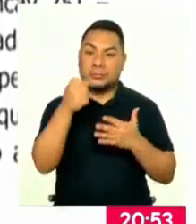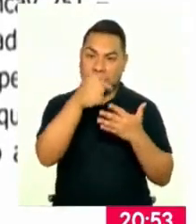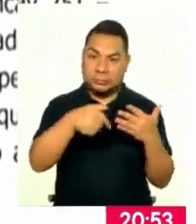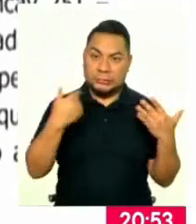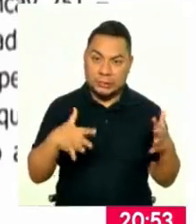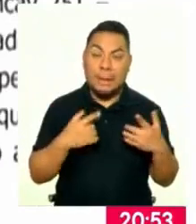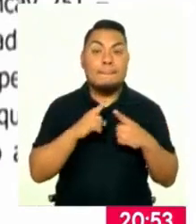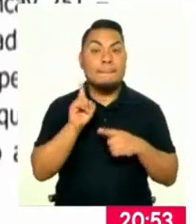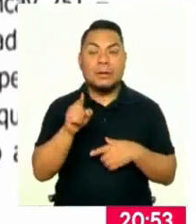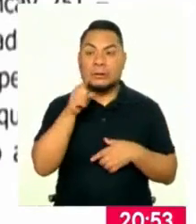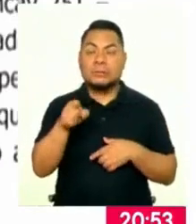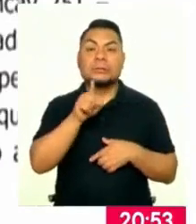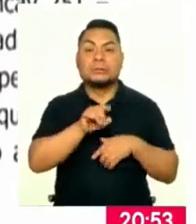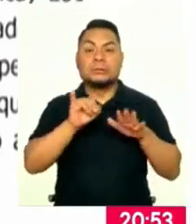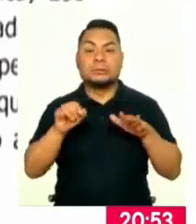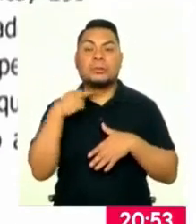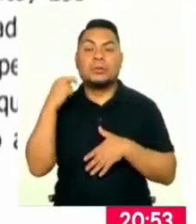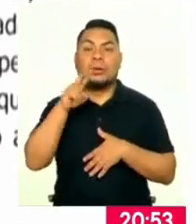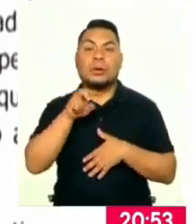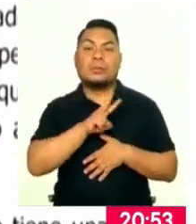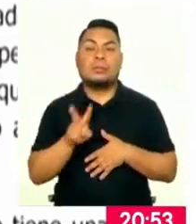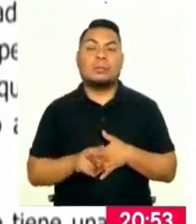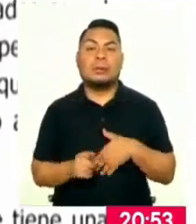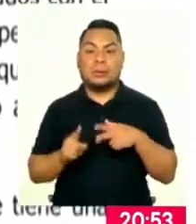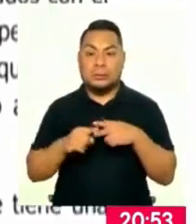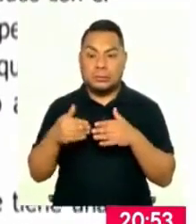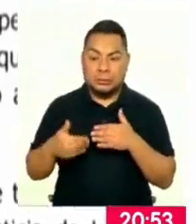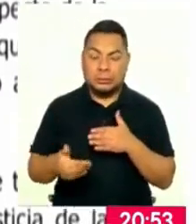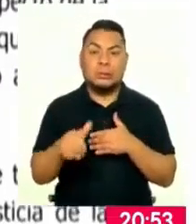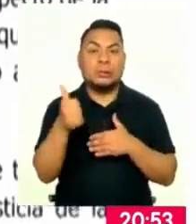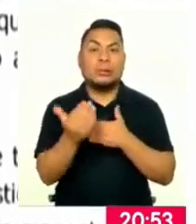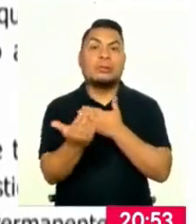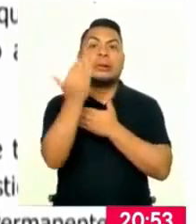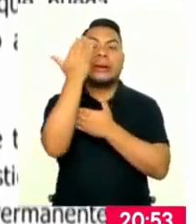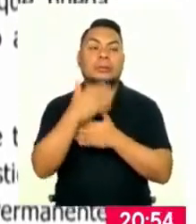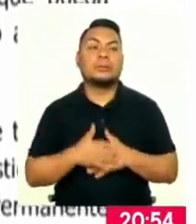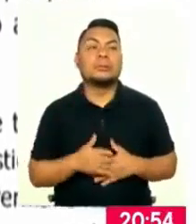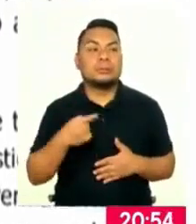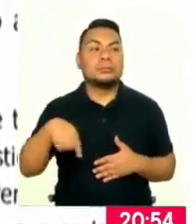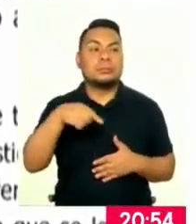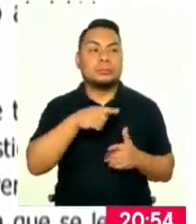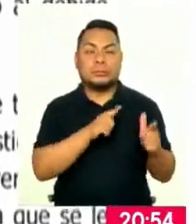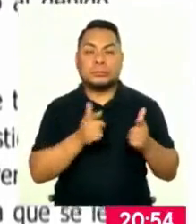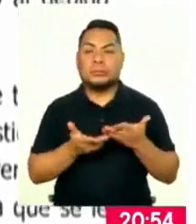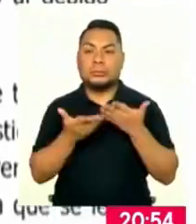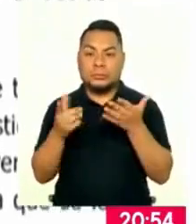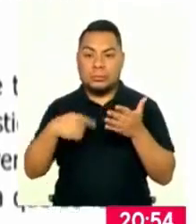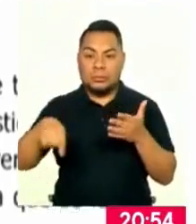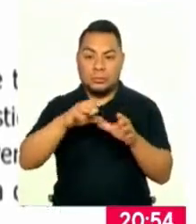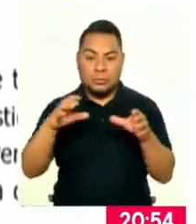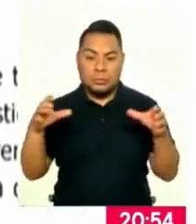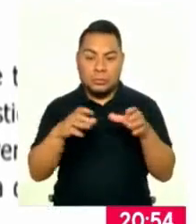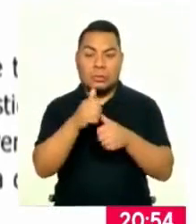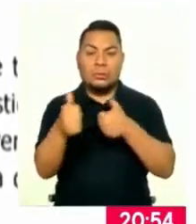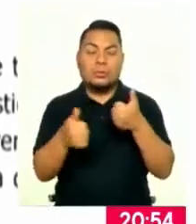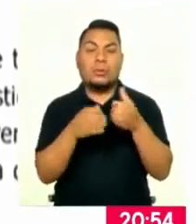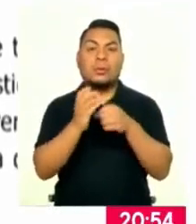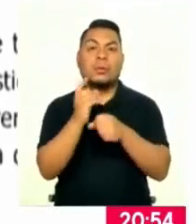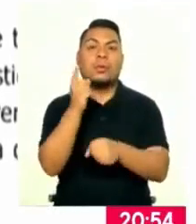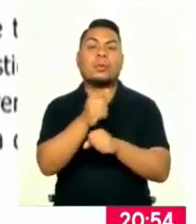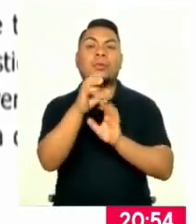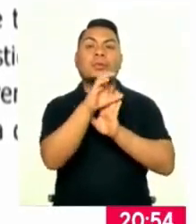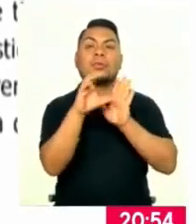que desde el 16 de noviembre del 2022, a partir de las 10 de la mañana, estarán a su disposición en las instalaciones de la Subcomisión de